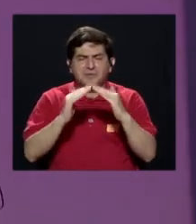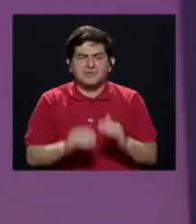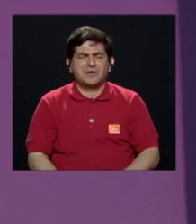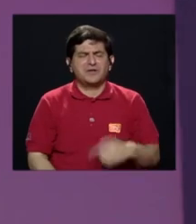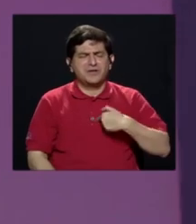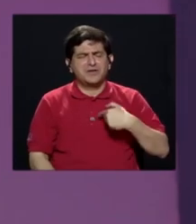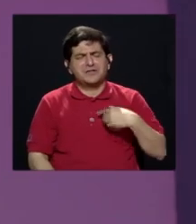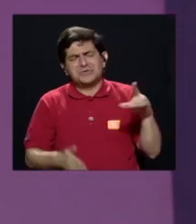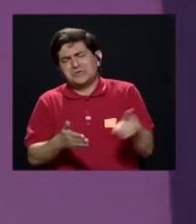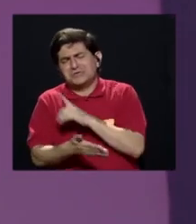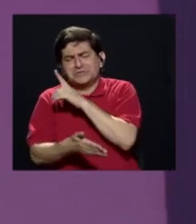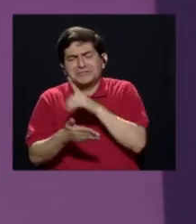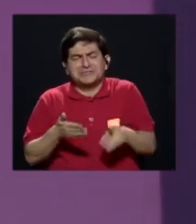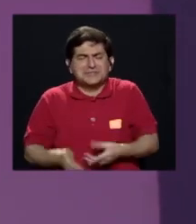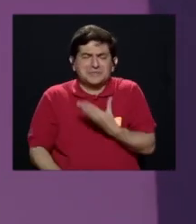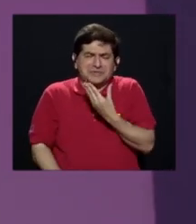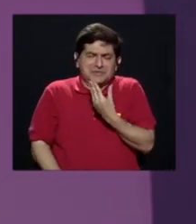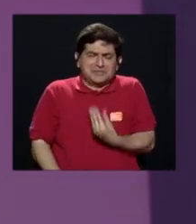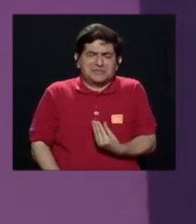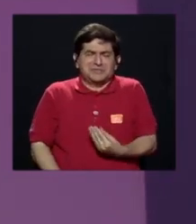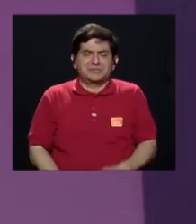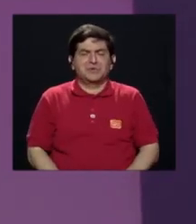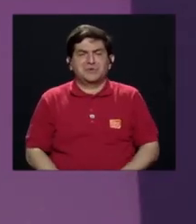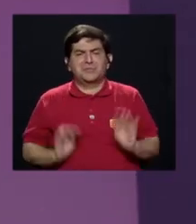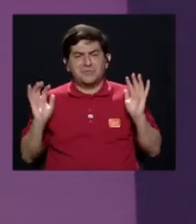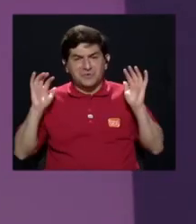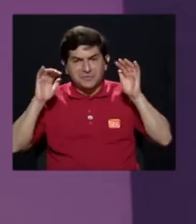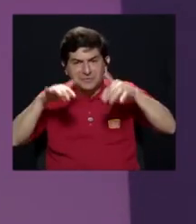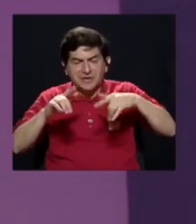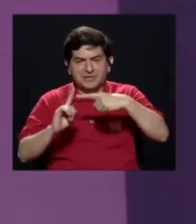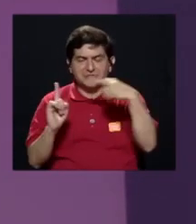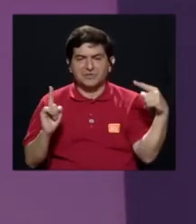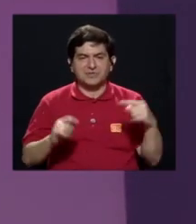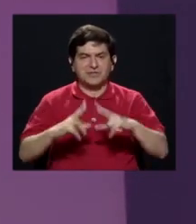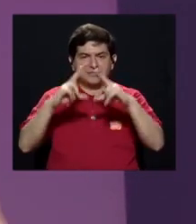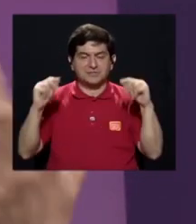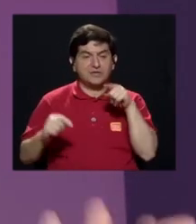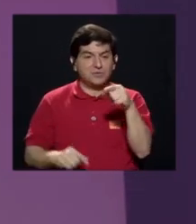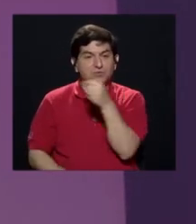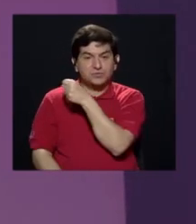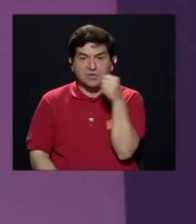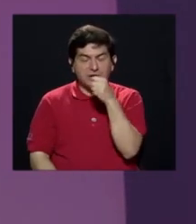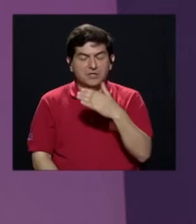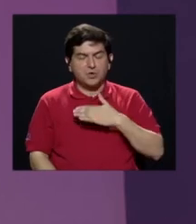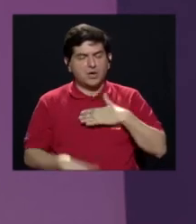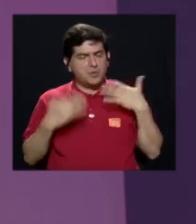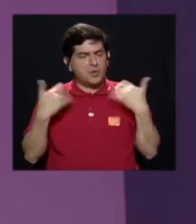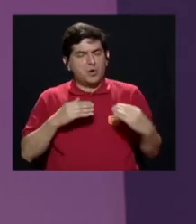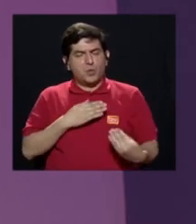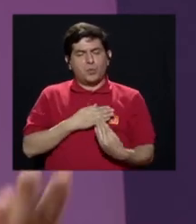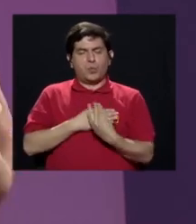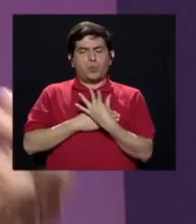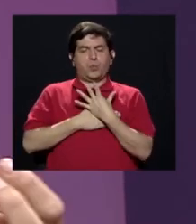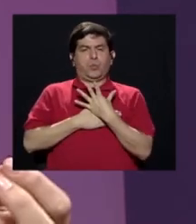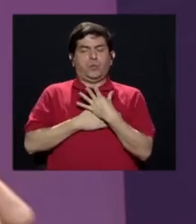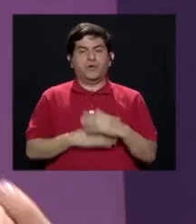la discriminación, digamos, por la migración de Nicaragua. Y bueno, esa canción que usted acaba de cantar a mí me llegó un montón, ¿verdad? Entonces,